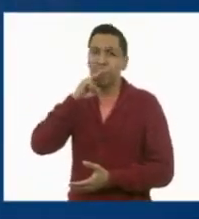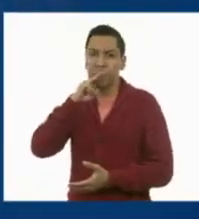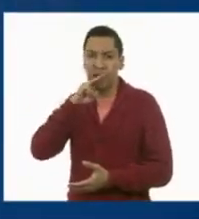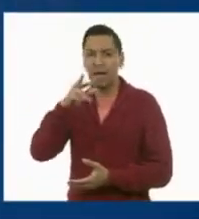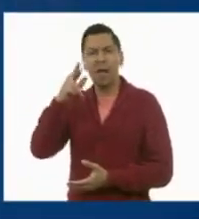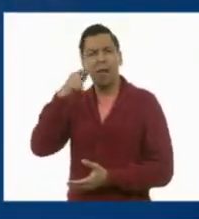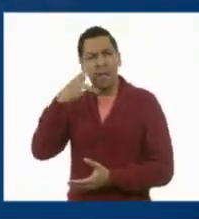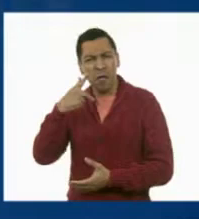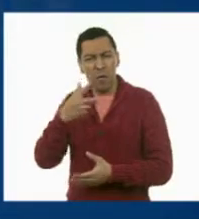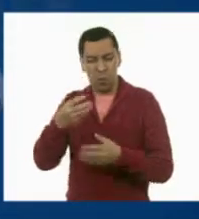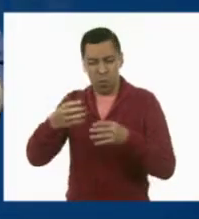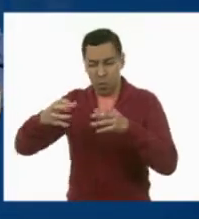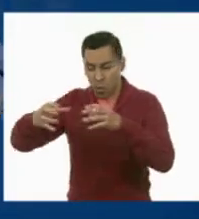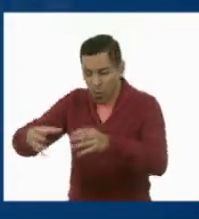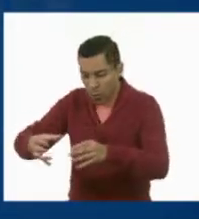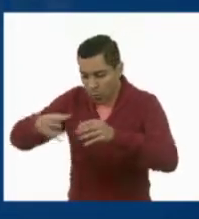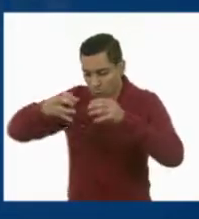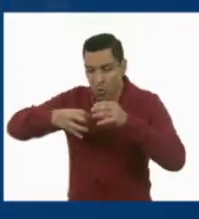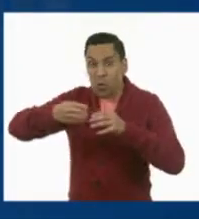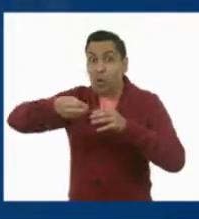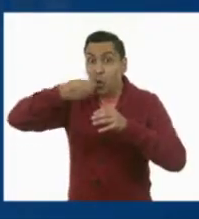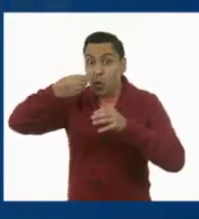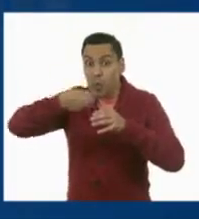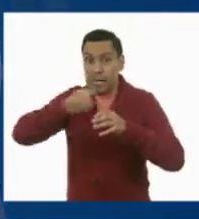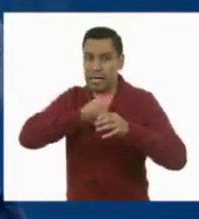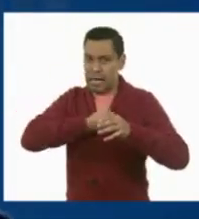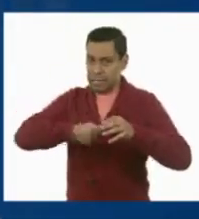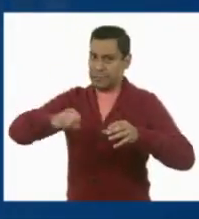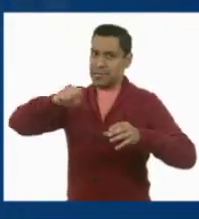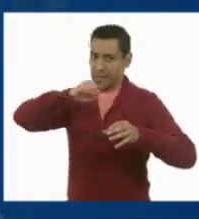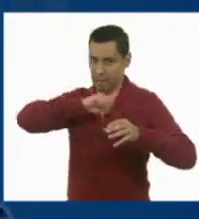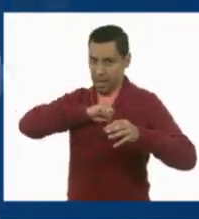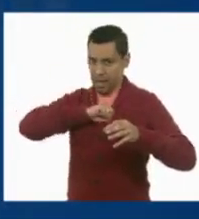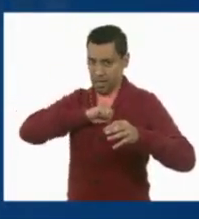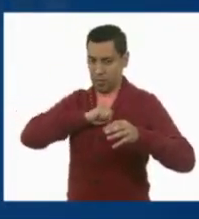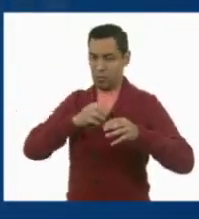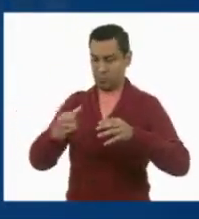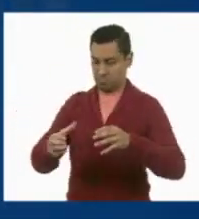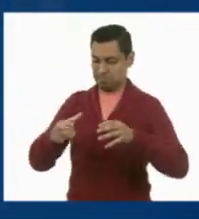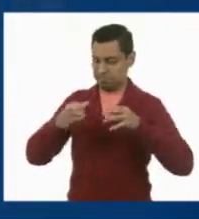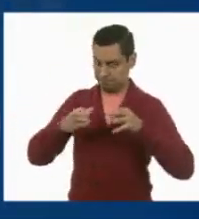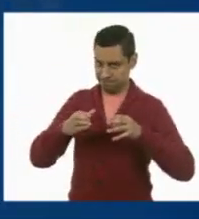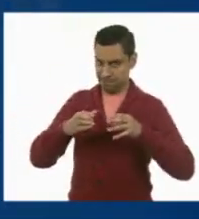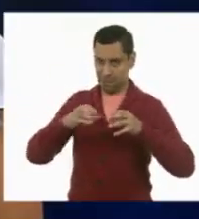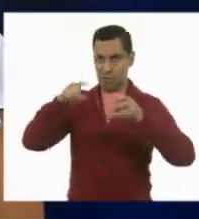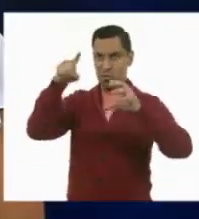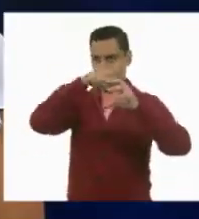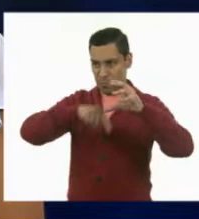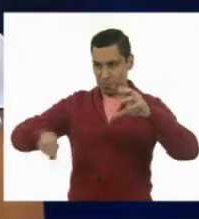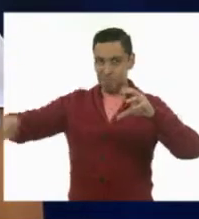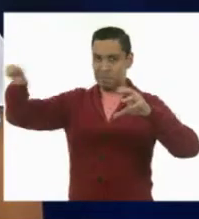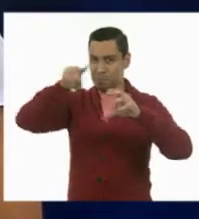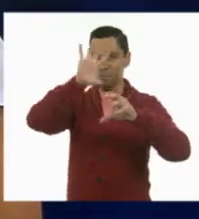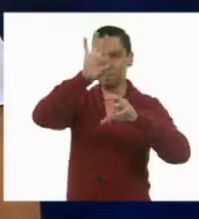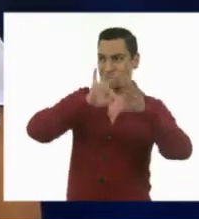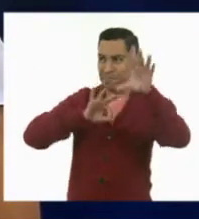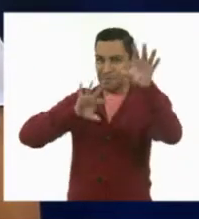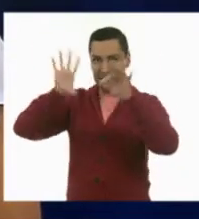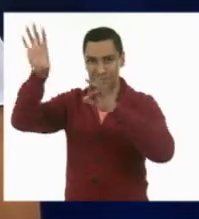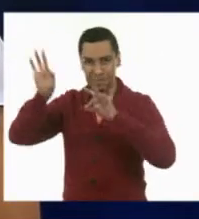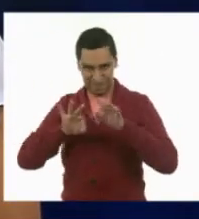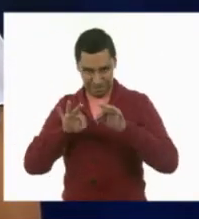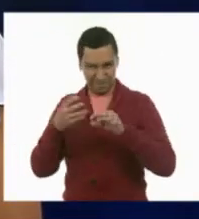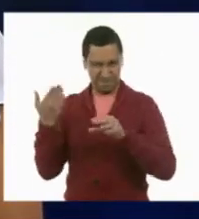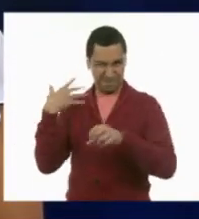escuela alimentos que sean buenos para su salud, de acuerdo al plato del buen comer que ya vimos en